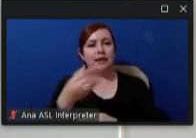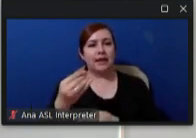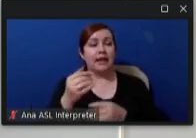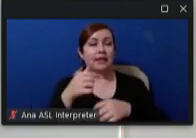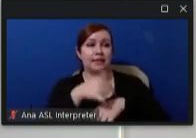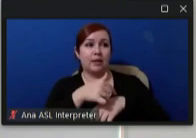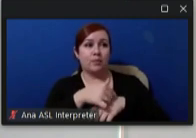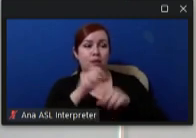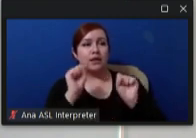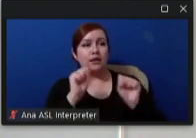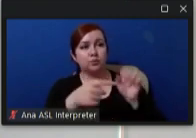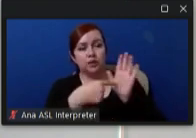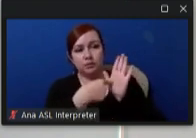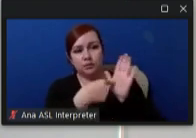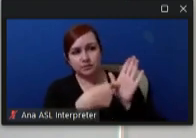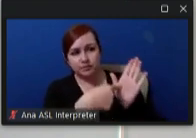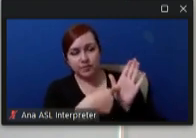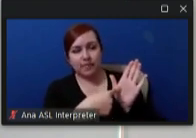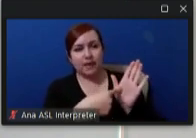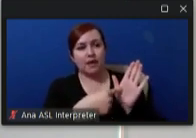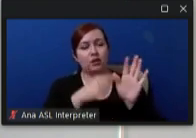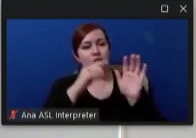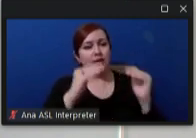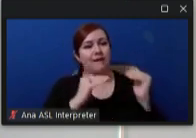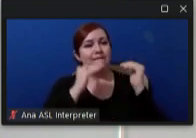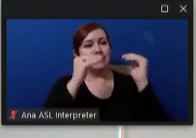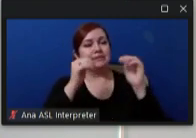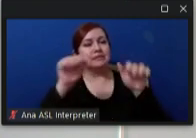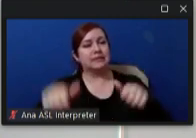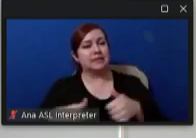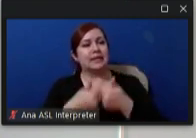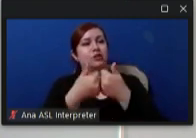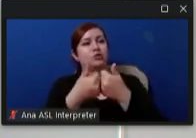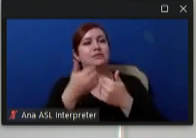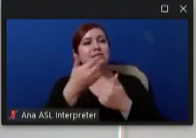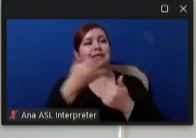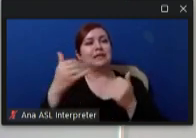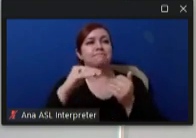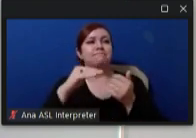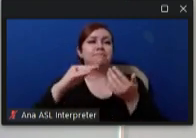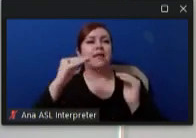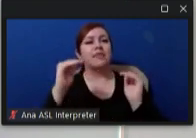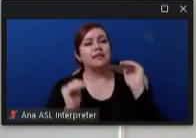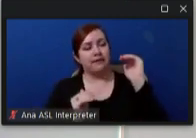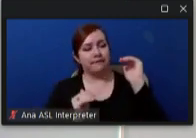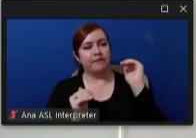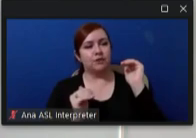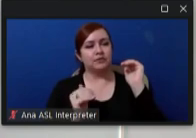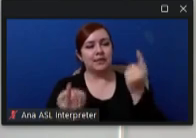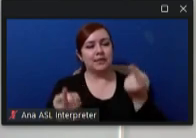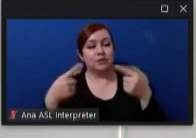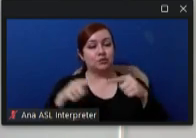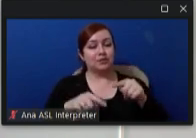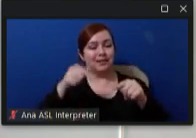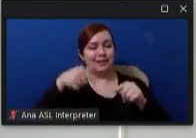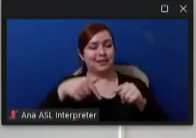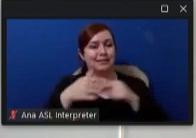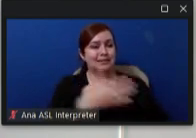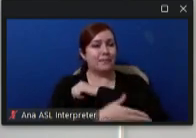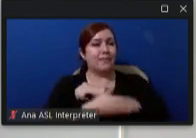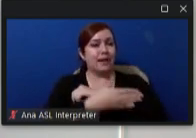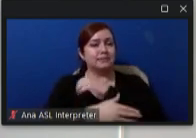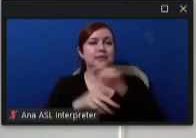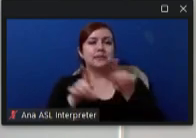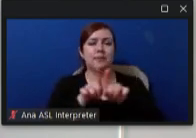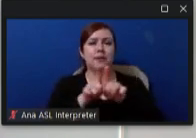los avances, retos y desafíos en la implementación de las leyes y políticas públicas que se ejecutan en nuestro país. Asimismo,